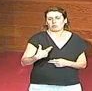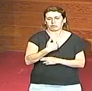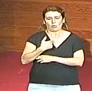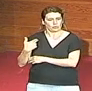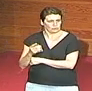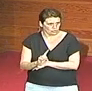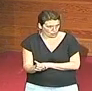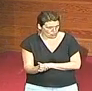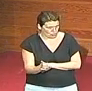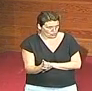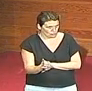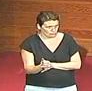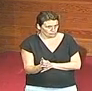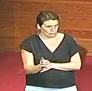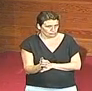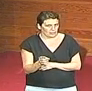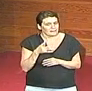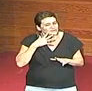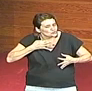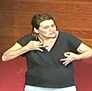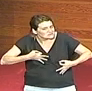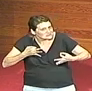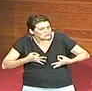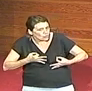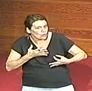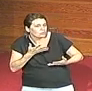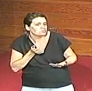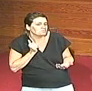que por supuesto un seguro de guerra es tremendo, pero es que un seguro